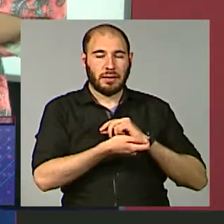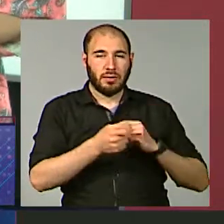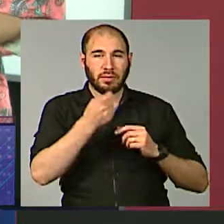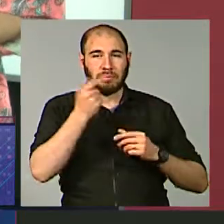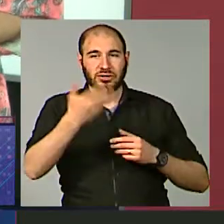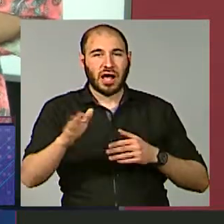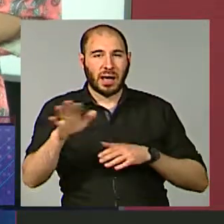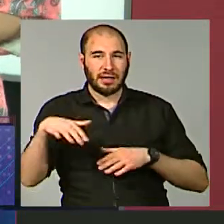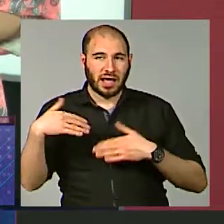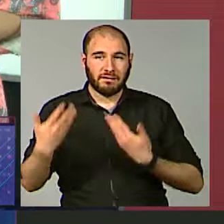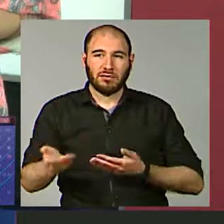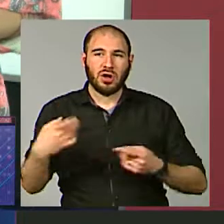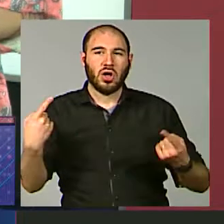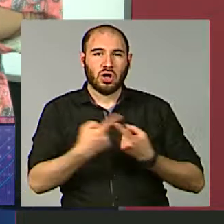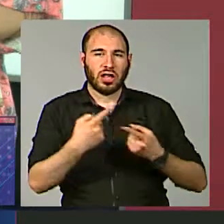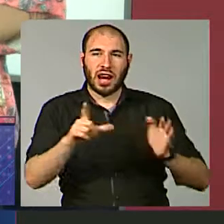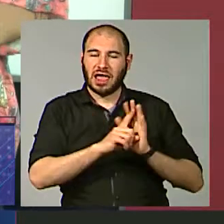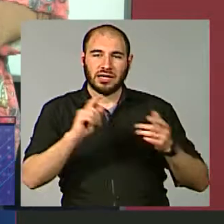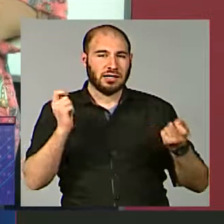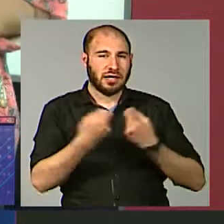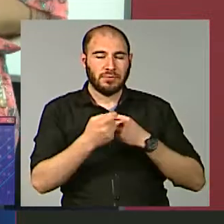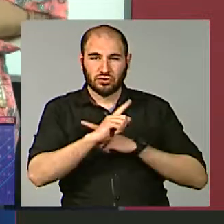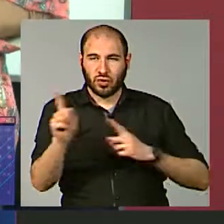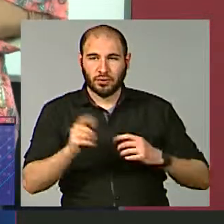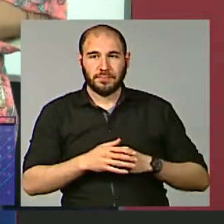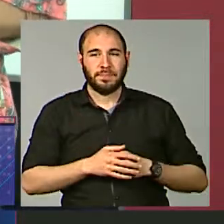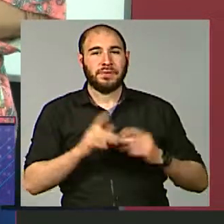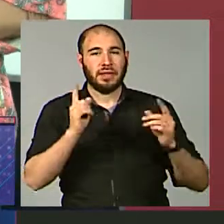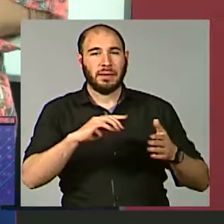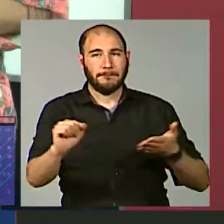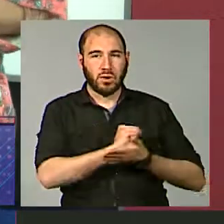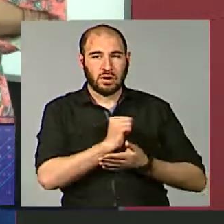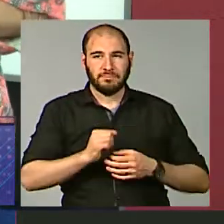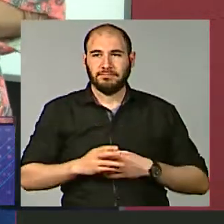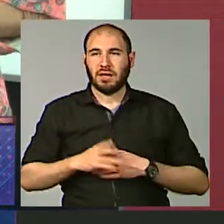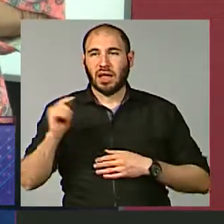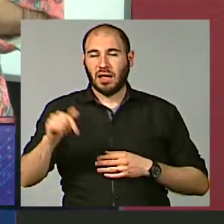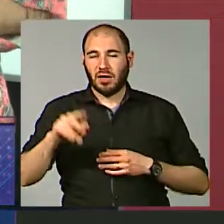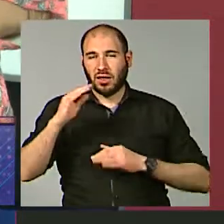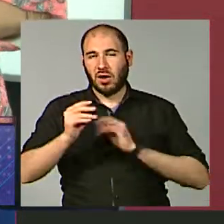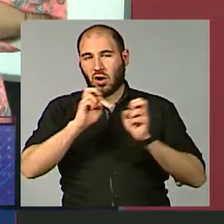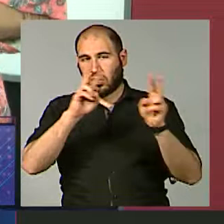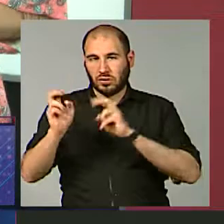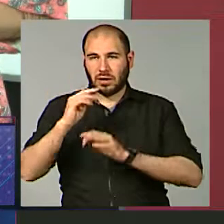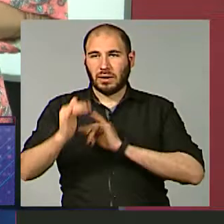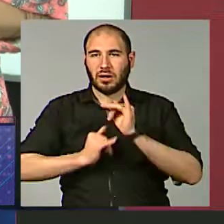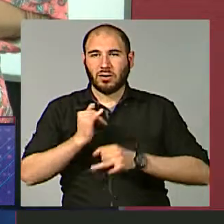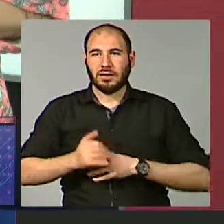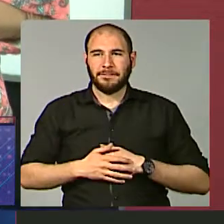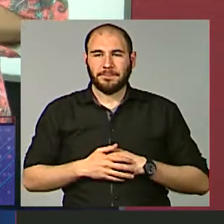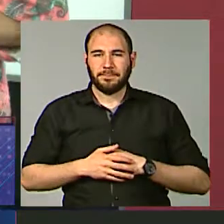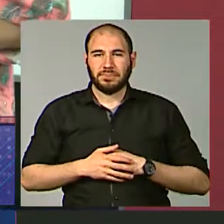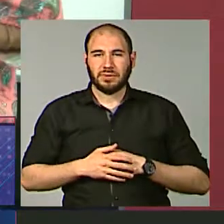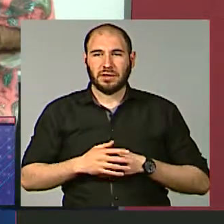los ambientalistas, bueno, en contra de cambiar esta 7722 y de algún modo derogarla también. Bueno, ahora vamos a pasar a otro tema y vamos a ir a